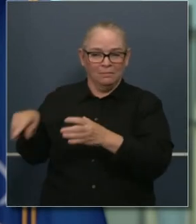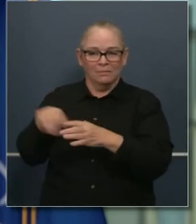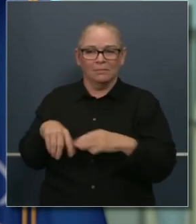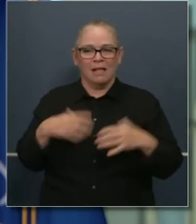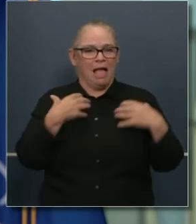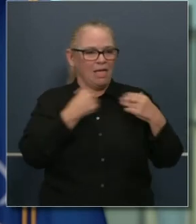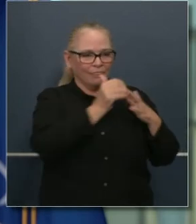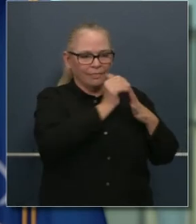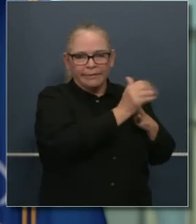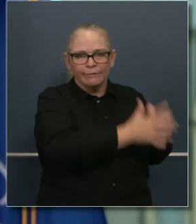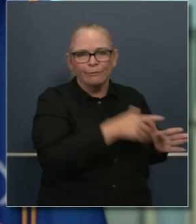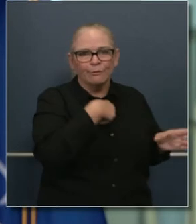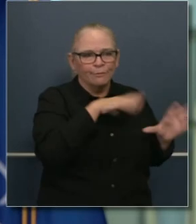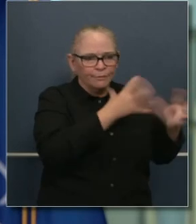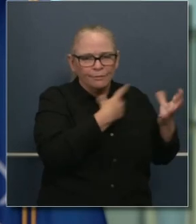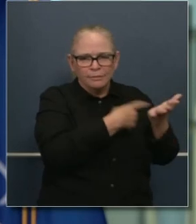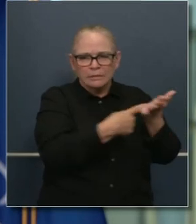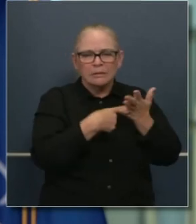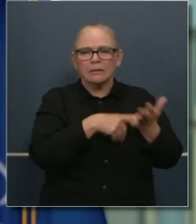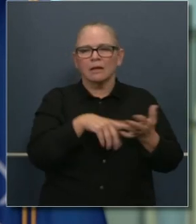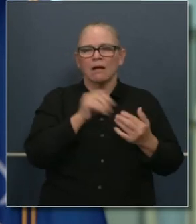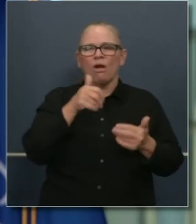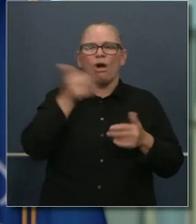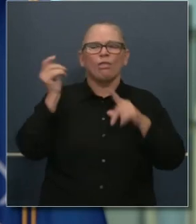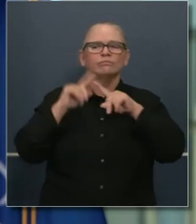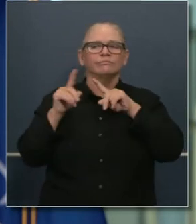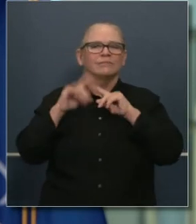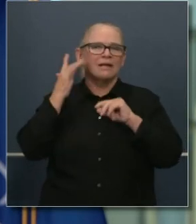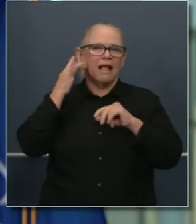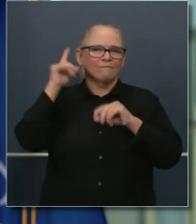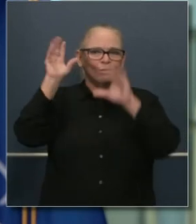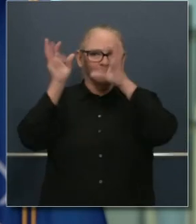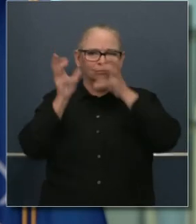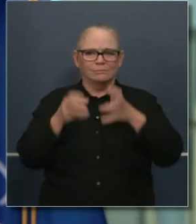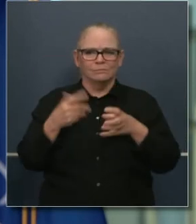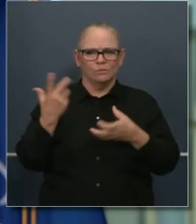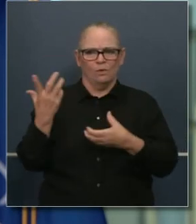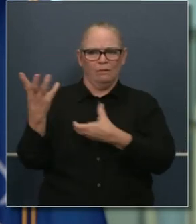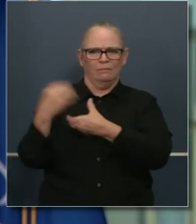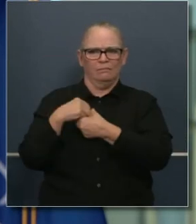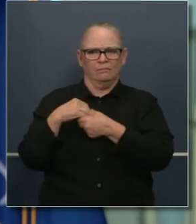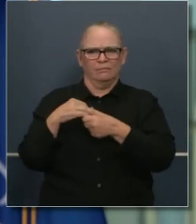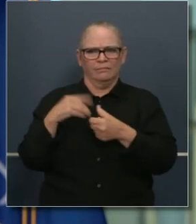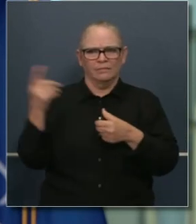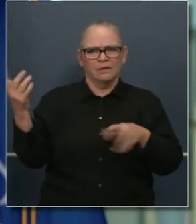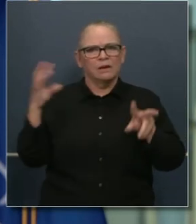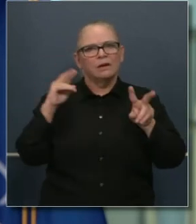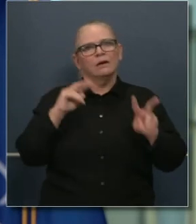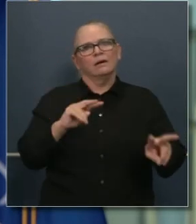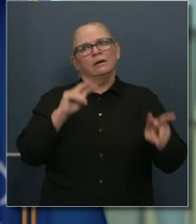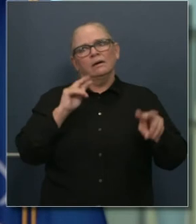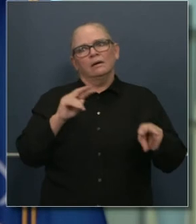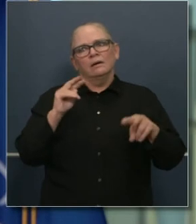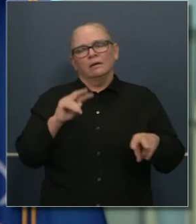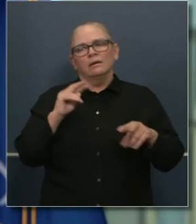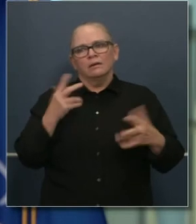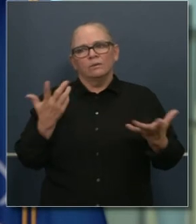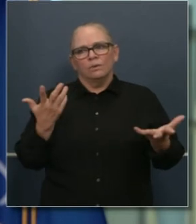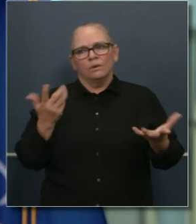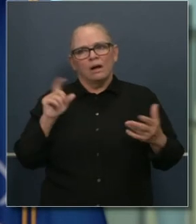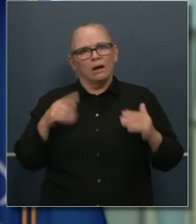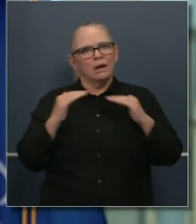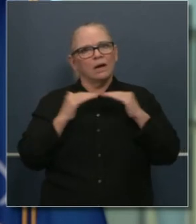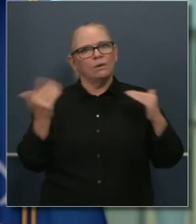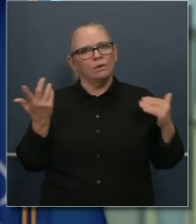líderes de salud y otros californianos que han estado pensando en la equidad de la salud y esperamos compartir esto con ustedes